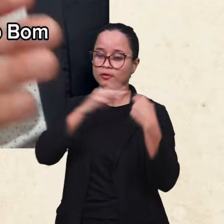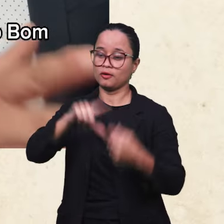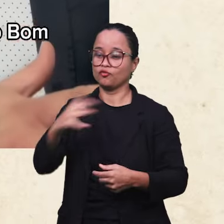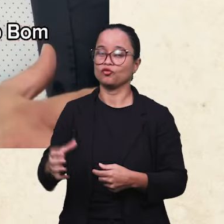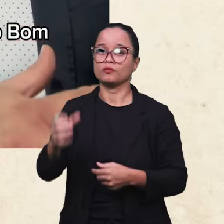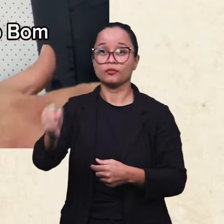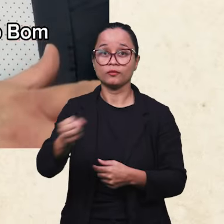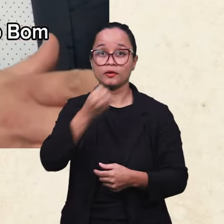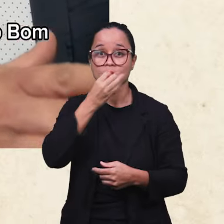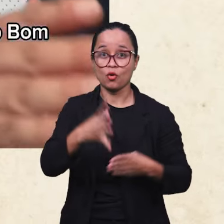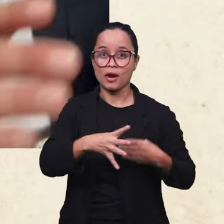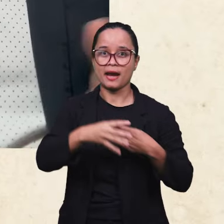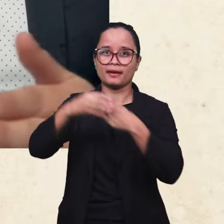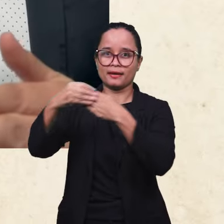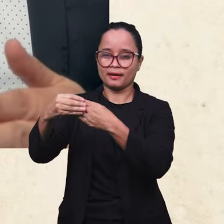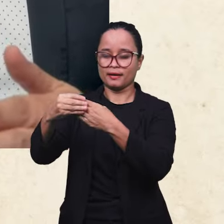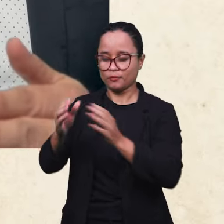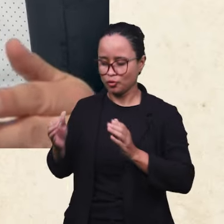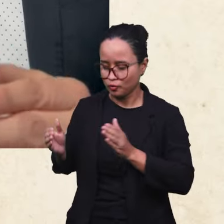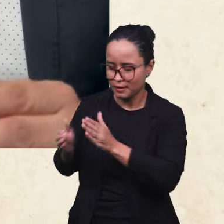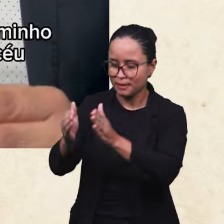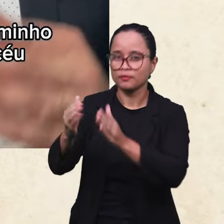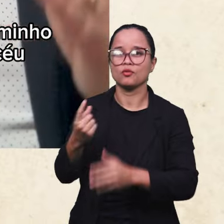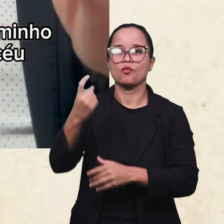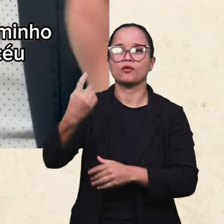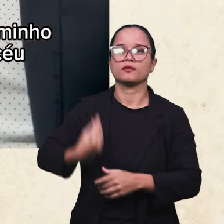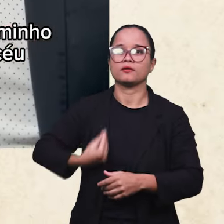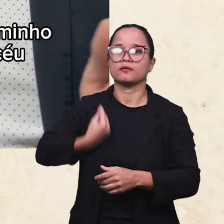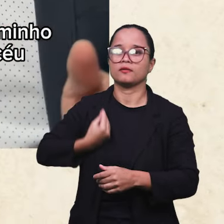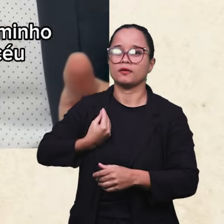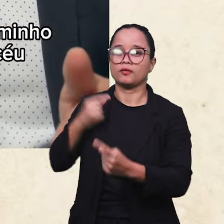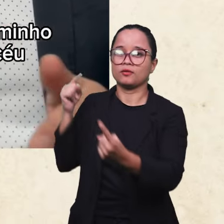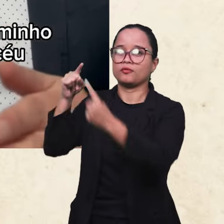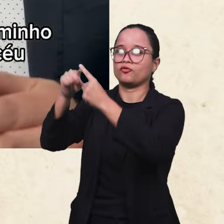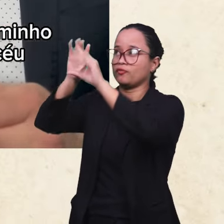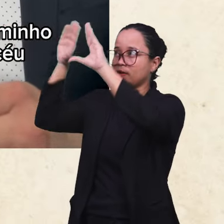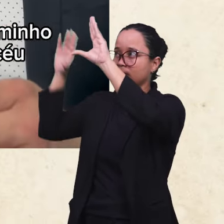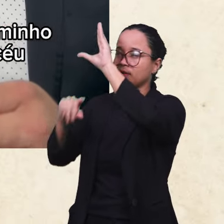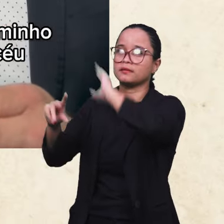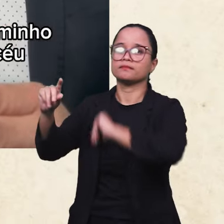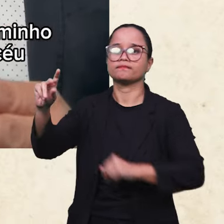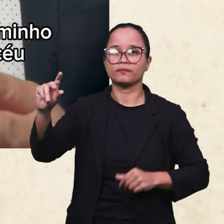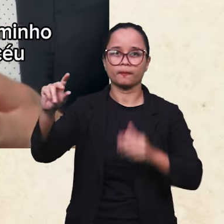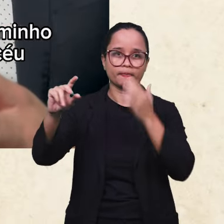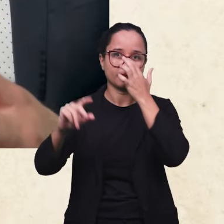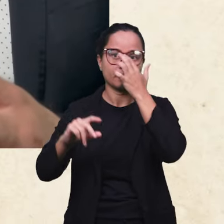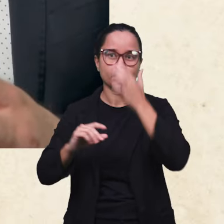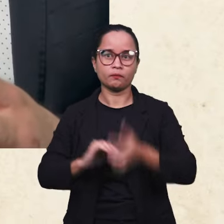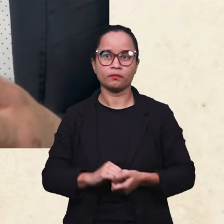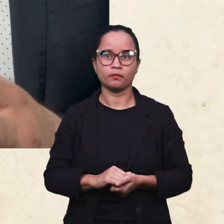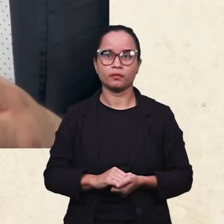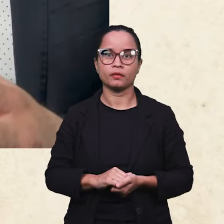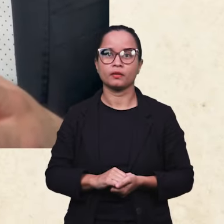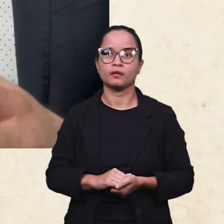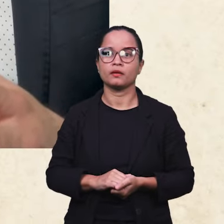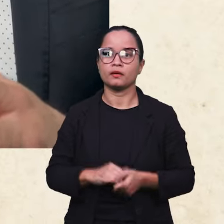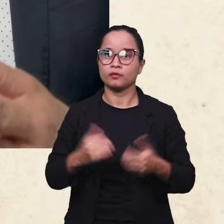la función del buen pastor, guiarte por el único y vivo camino que nos lleva al cielo.